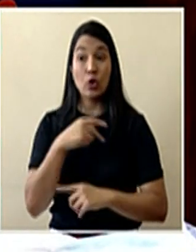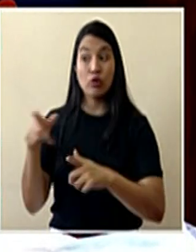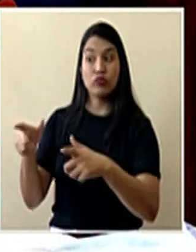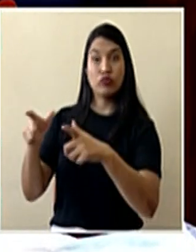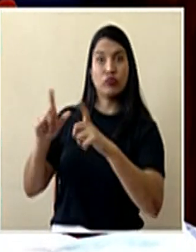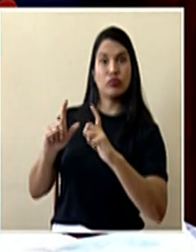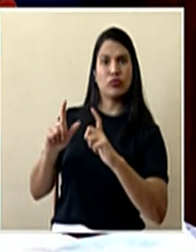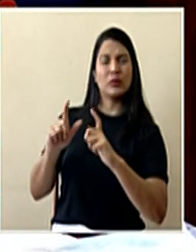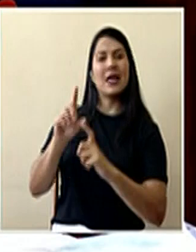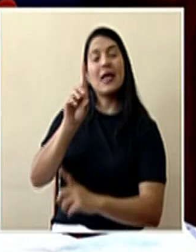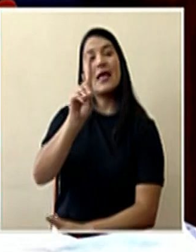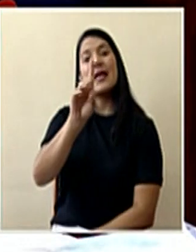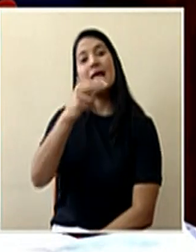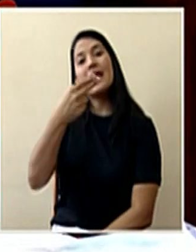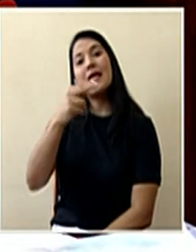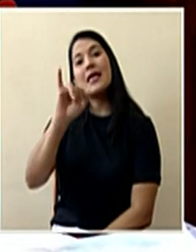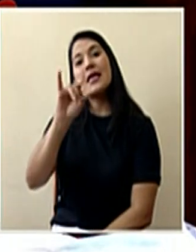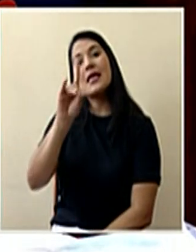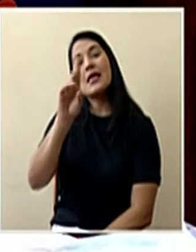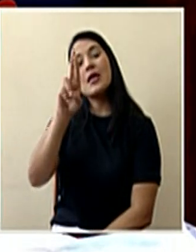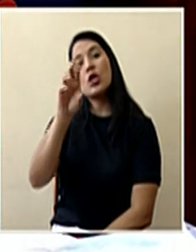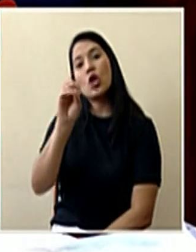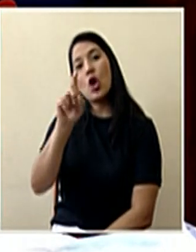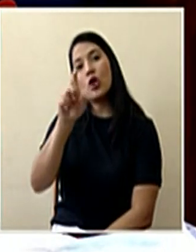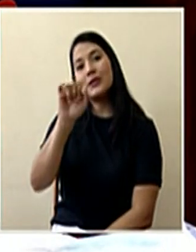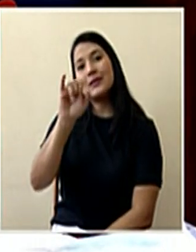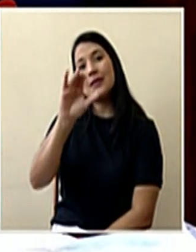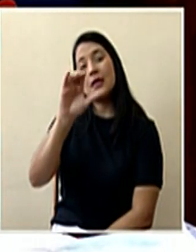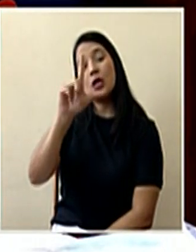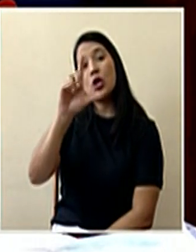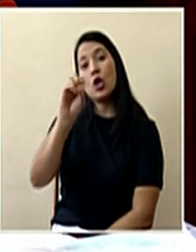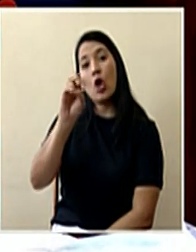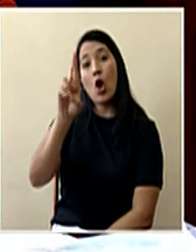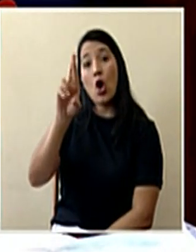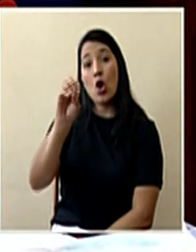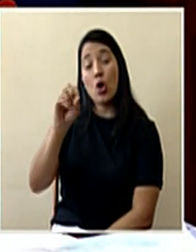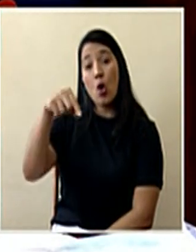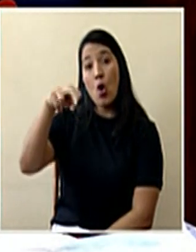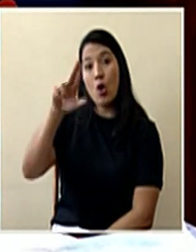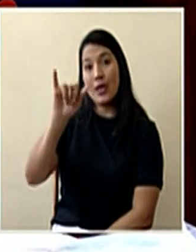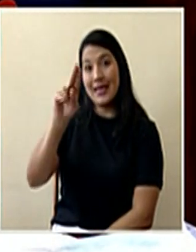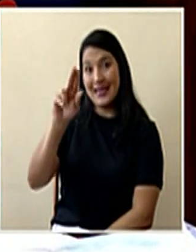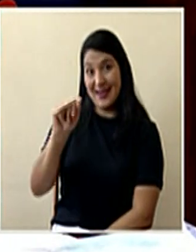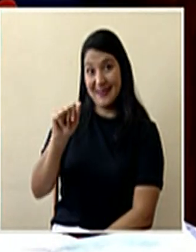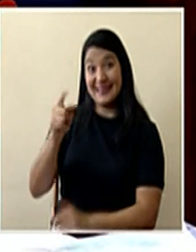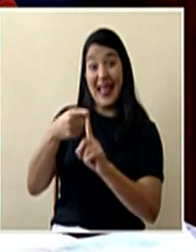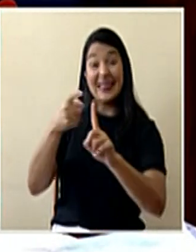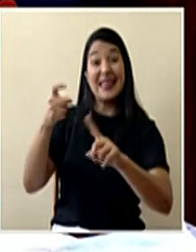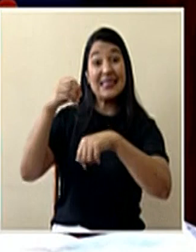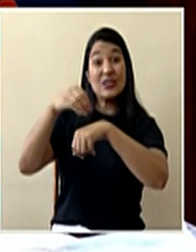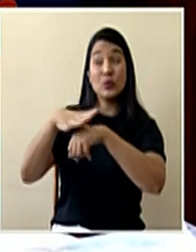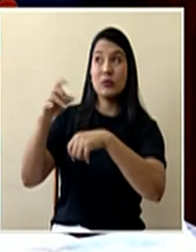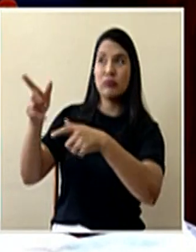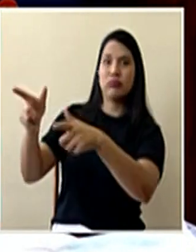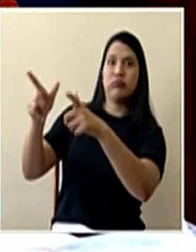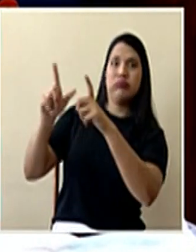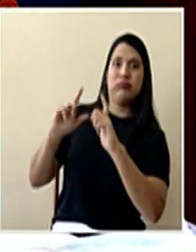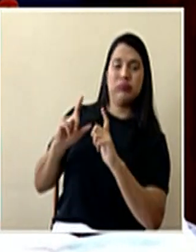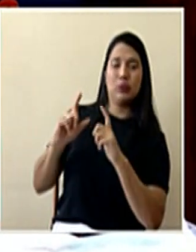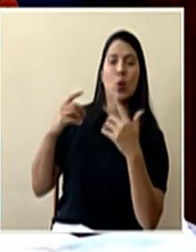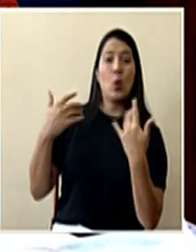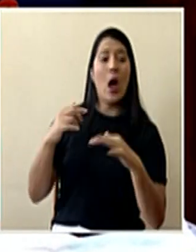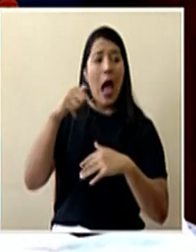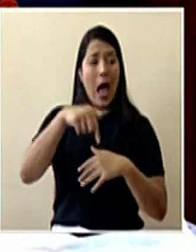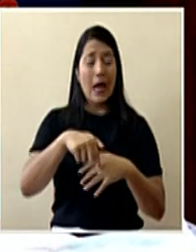de hidroxicloroquina que viene de Suiza. Una compañía suiza la va a enviar a Costa Rica. Participó aquí también personal de la embajada en